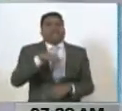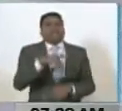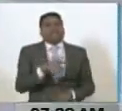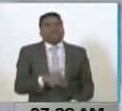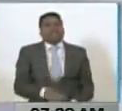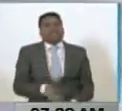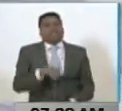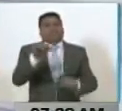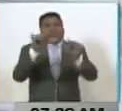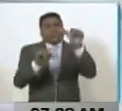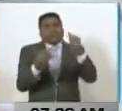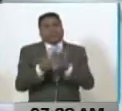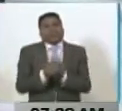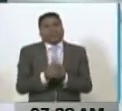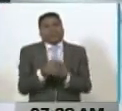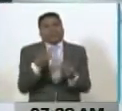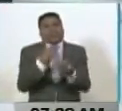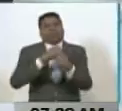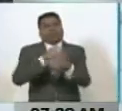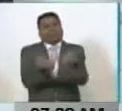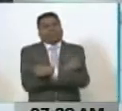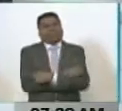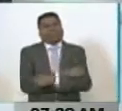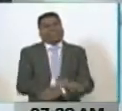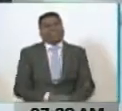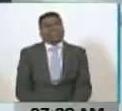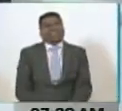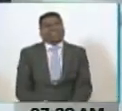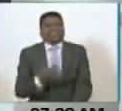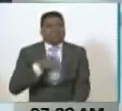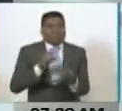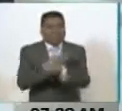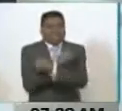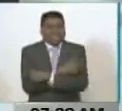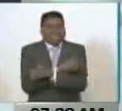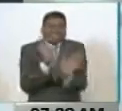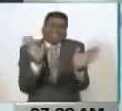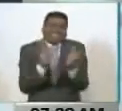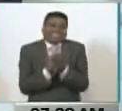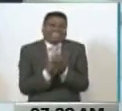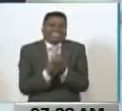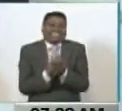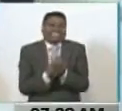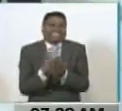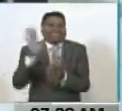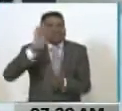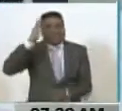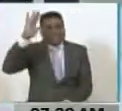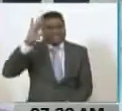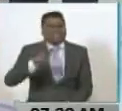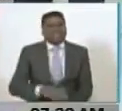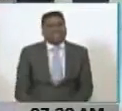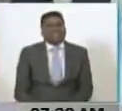de nuestro programa. Estaba estresada y él me quitó el estrés. Nos vemos mañana, Venezuela. Chao.